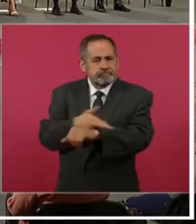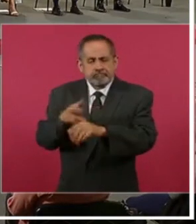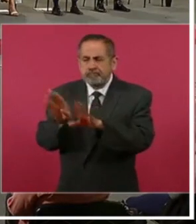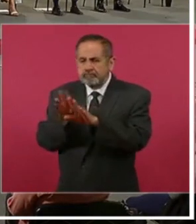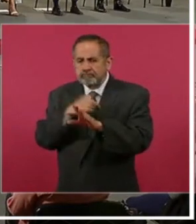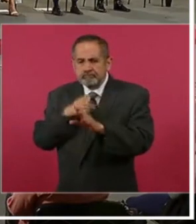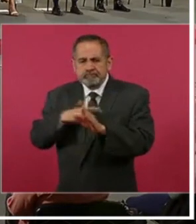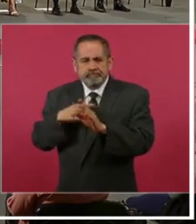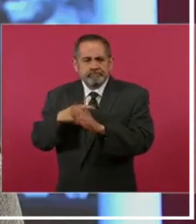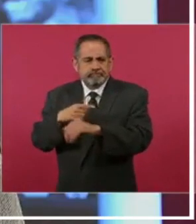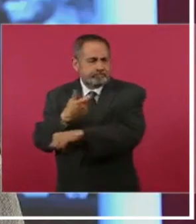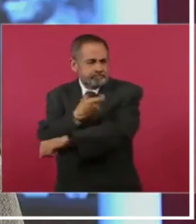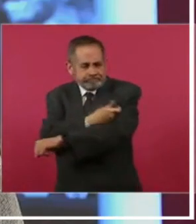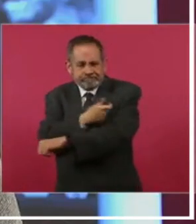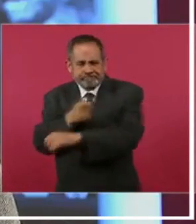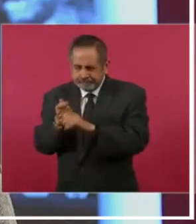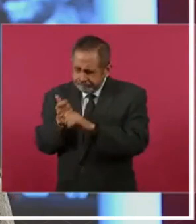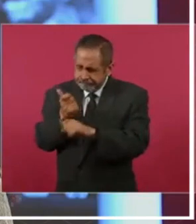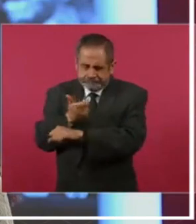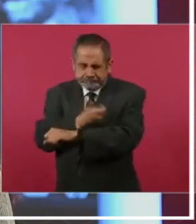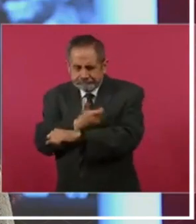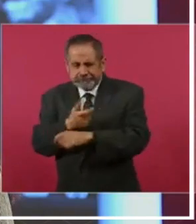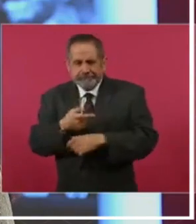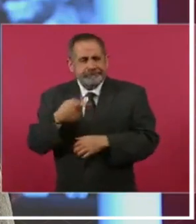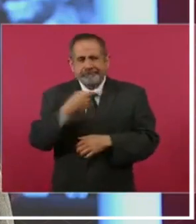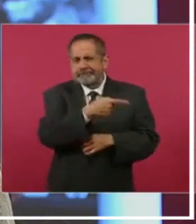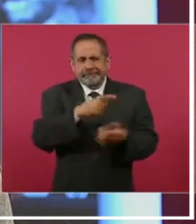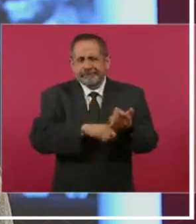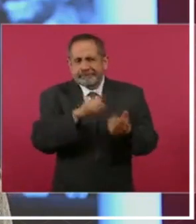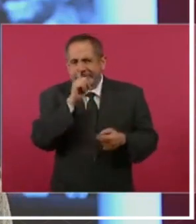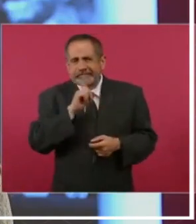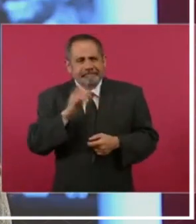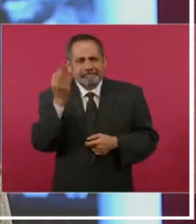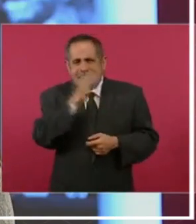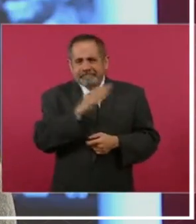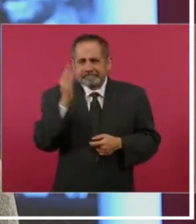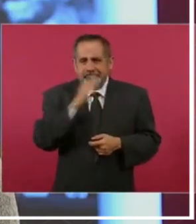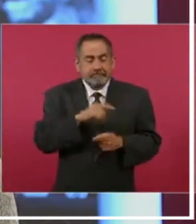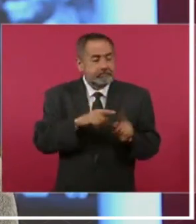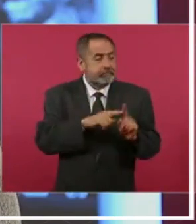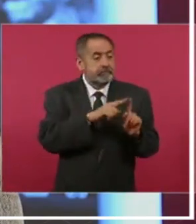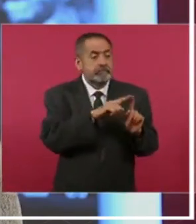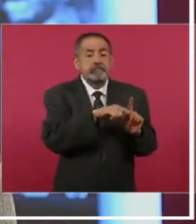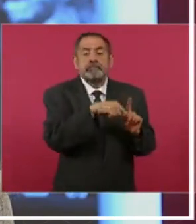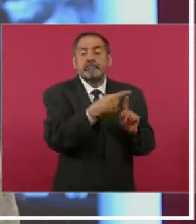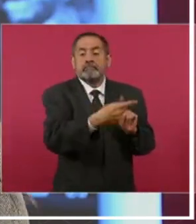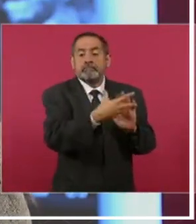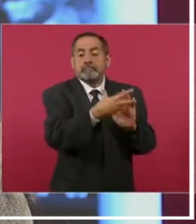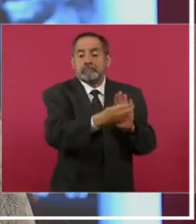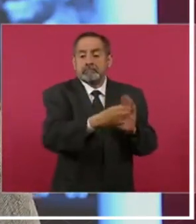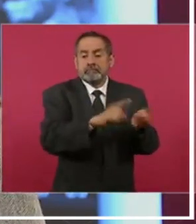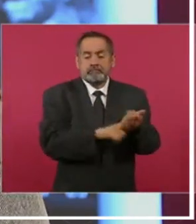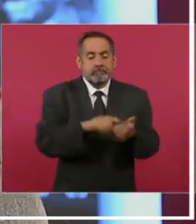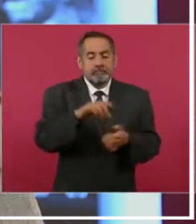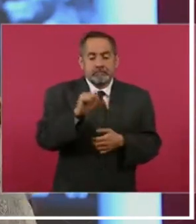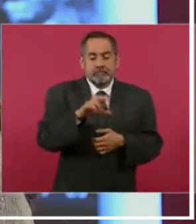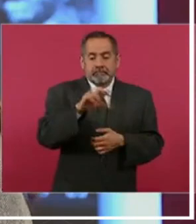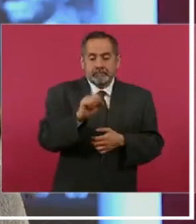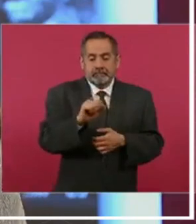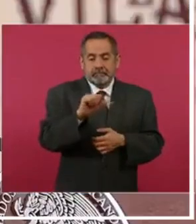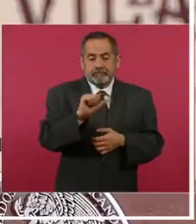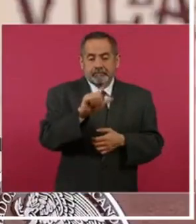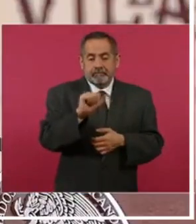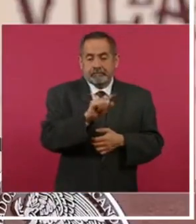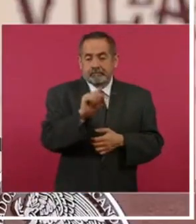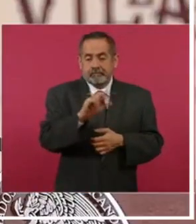Pero estas falsedades fueron retomadas, por supuesto, por el odiador de las grandes ligas, Carlos Alarraqui, el